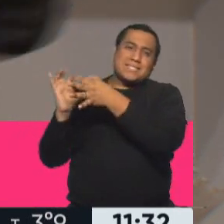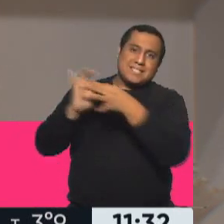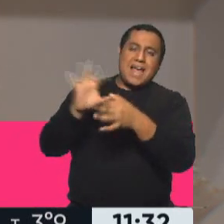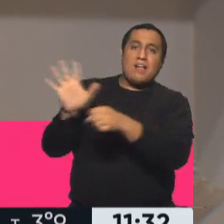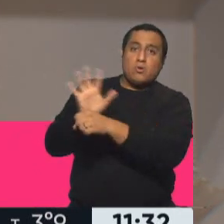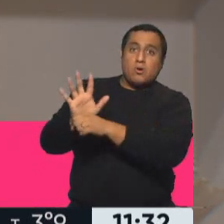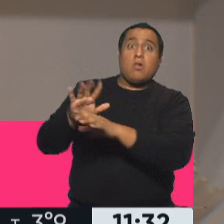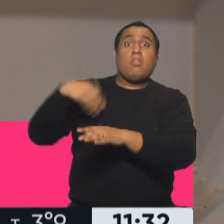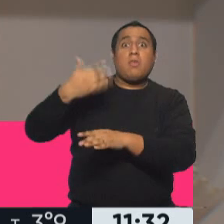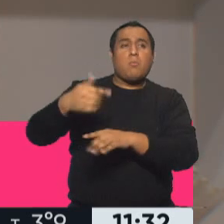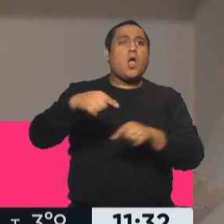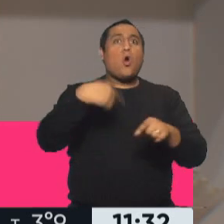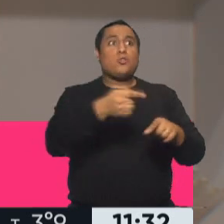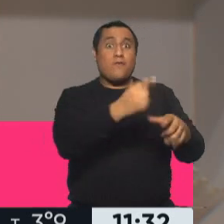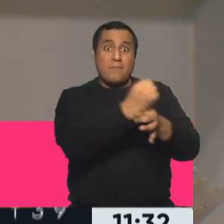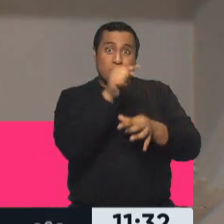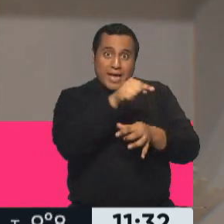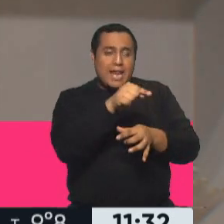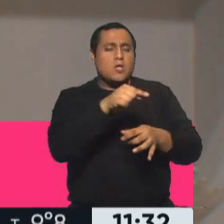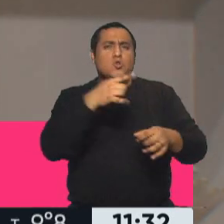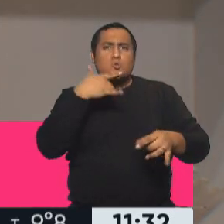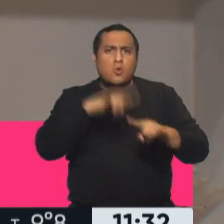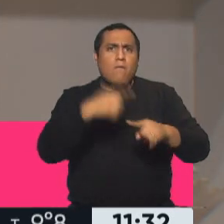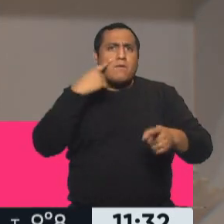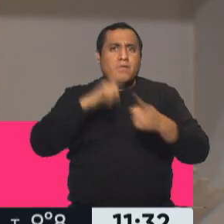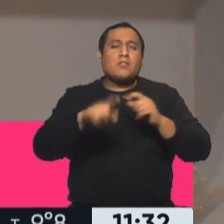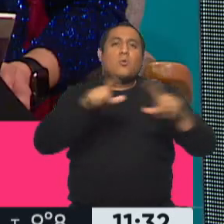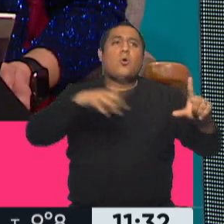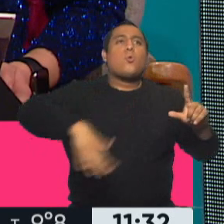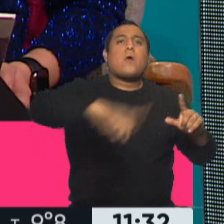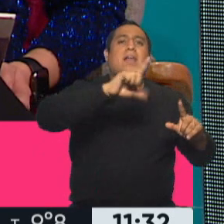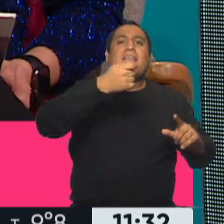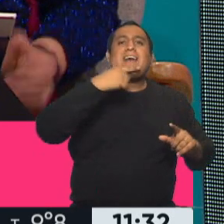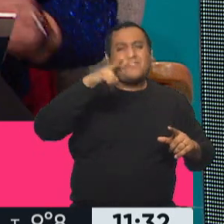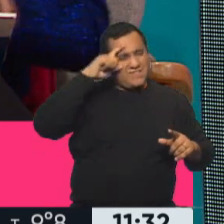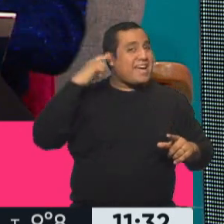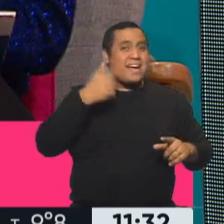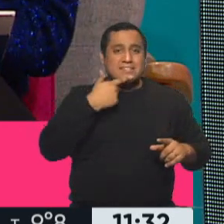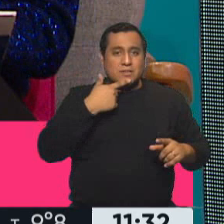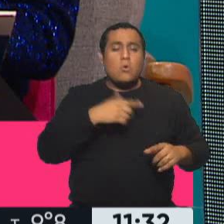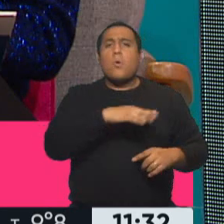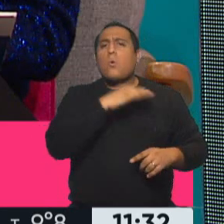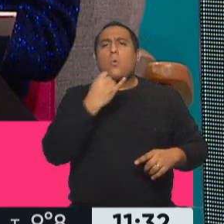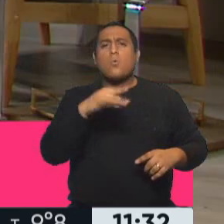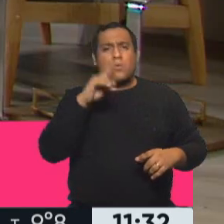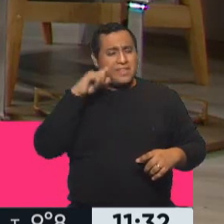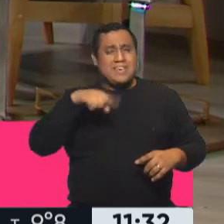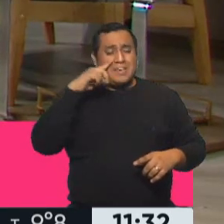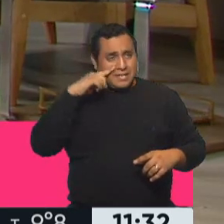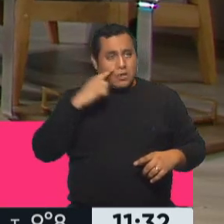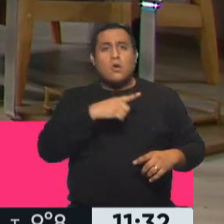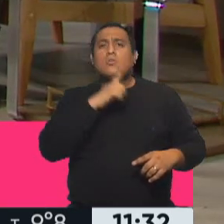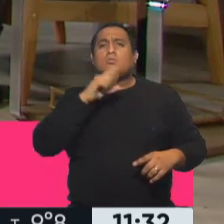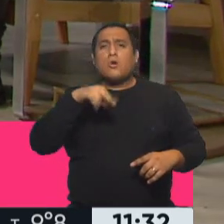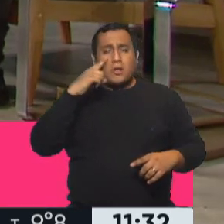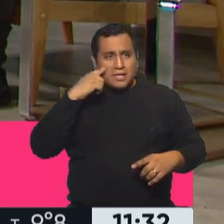esos grandes shows y esas grandes cosas que los hacía en vivo en Las Vegas. Perdóname, Houdini, yo me acuerdo que para mí era un ídolo.